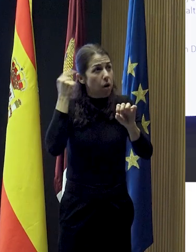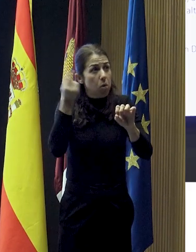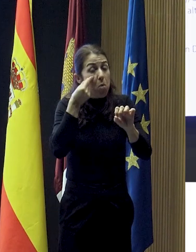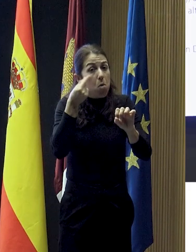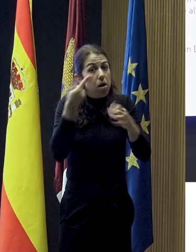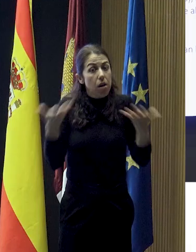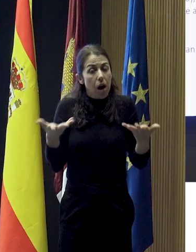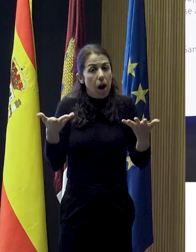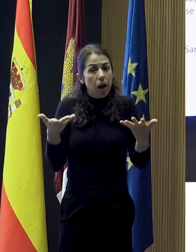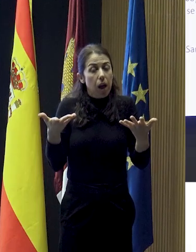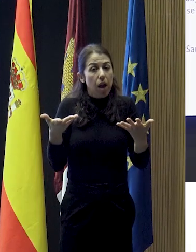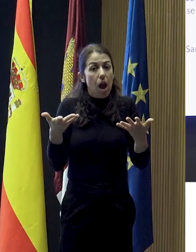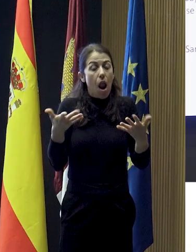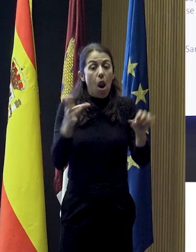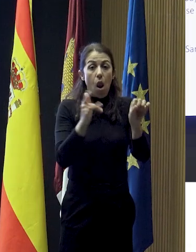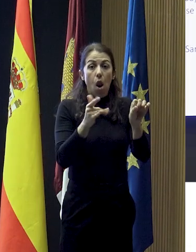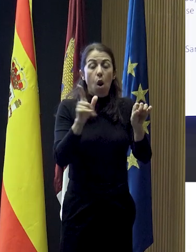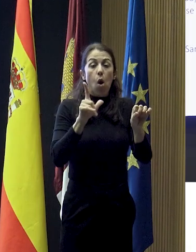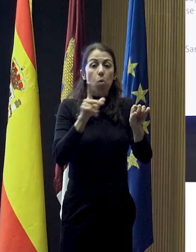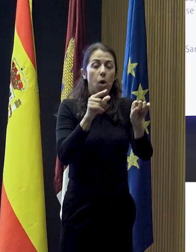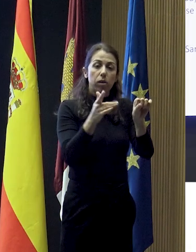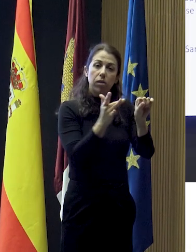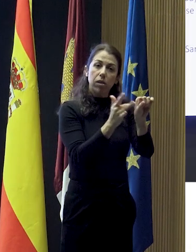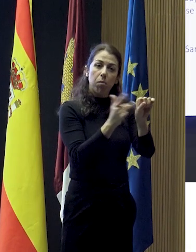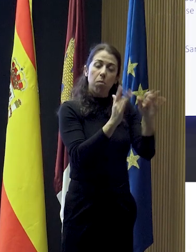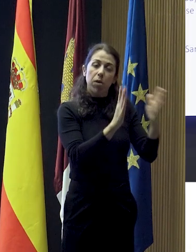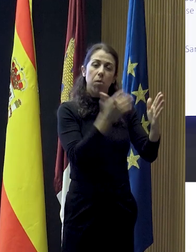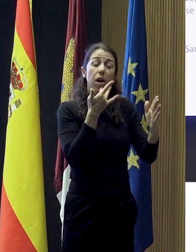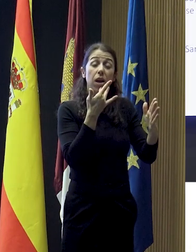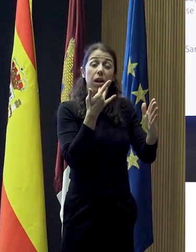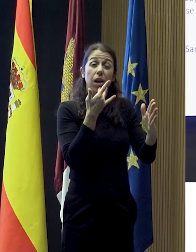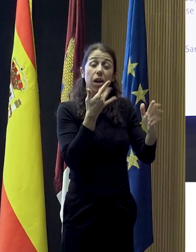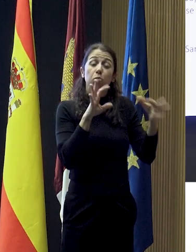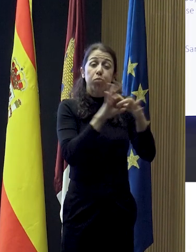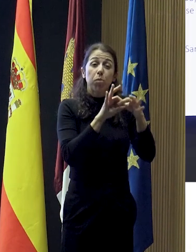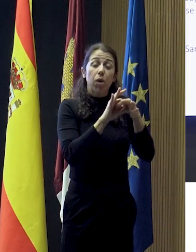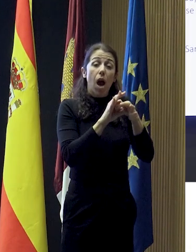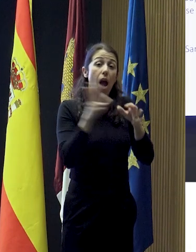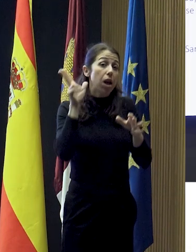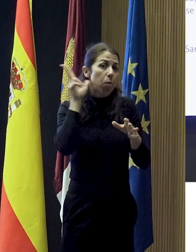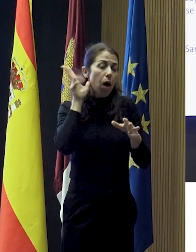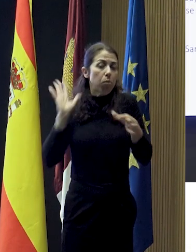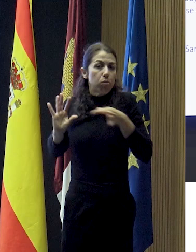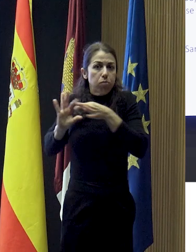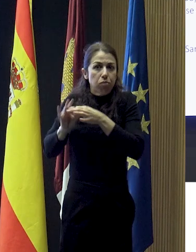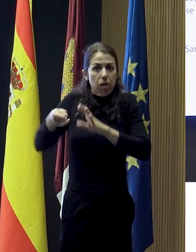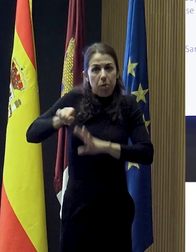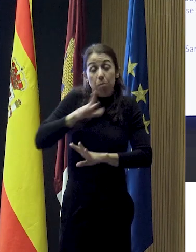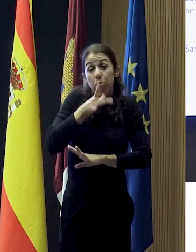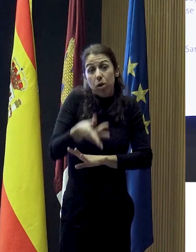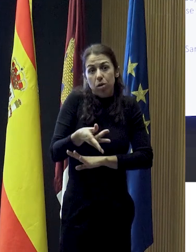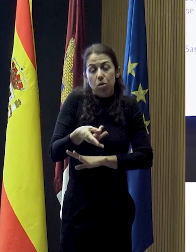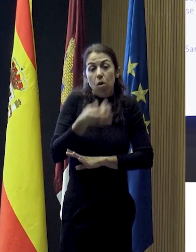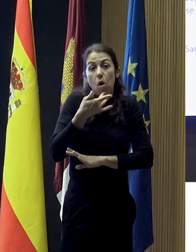dónde, estaba en el lóbulo temporal y comprendía, entre otras partes, el hipocampo. Así que